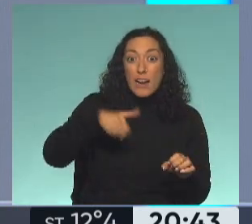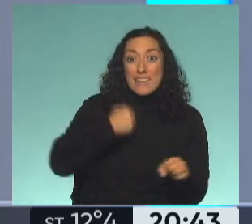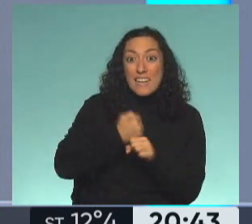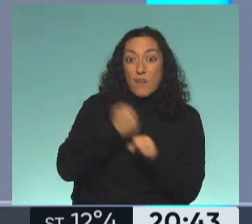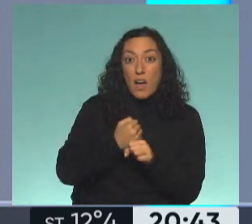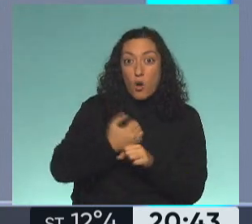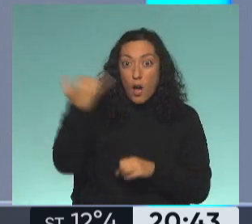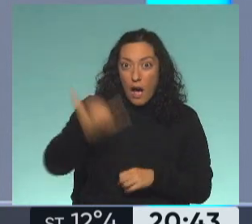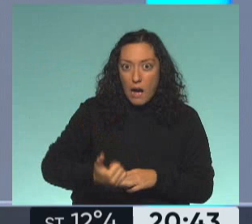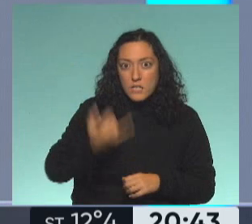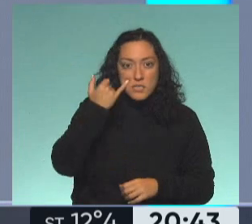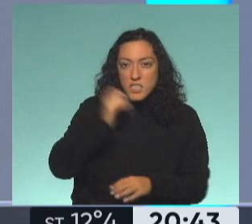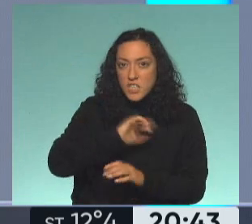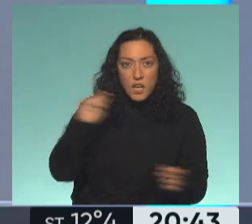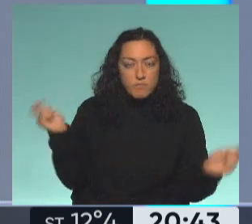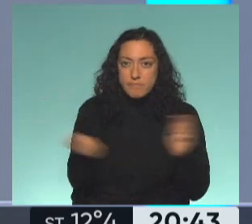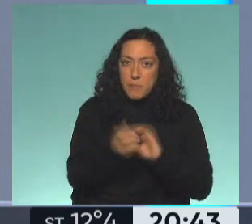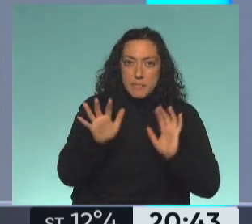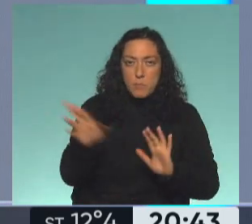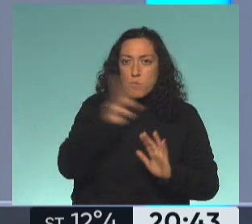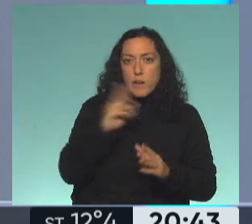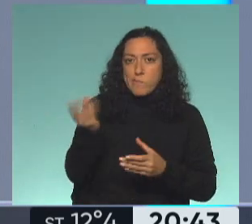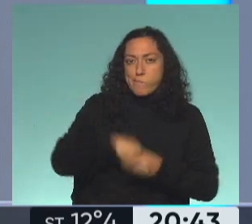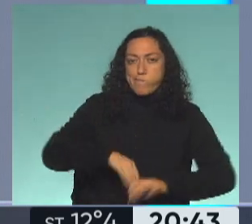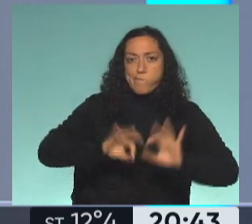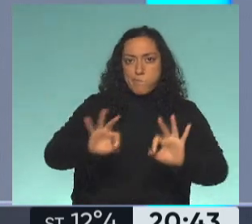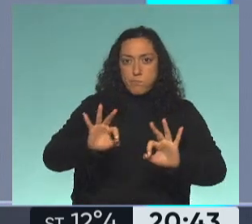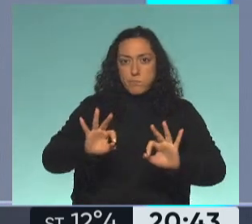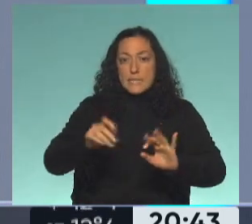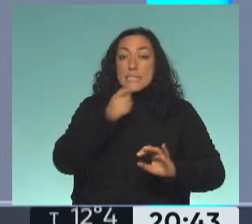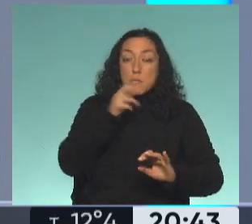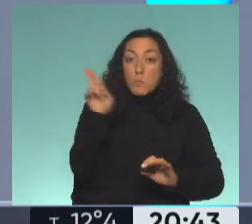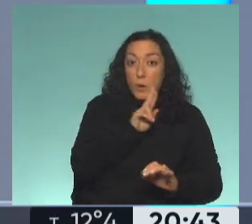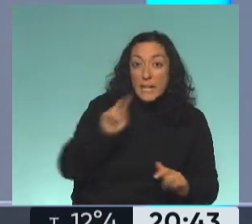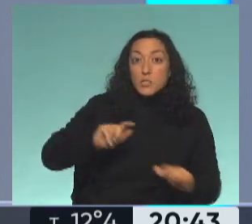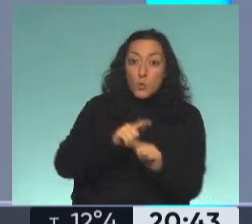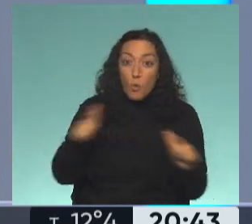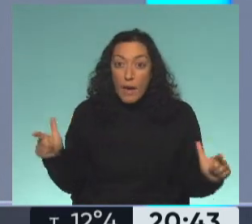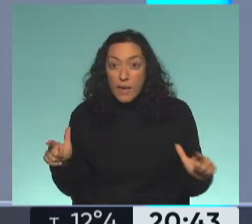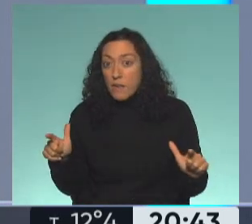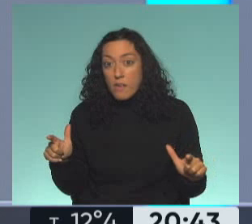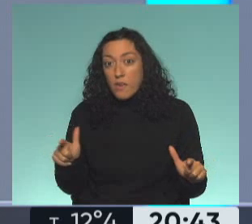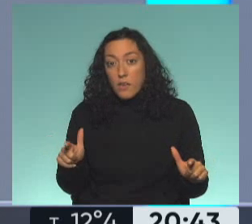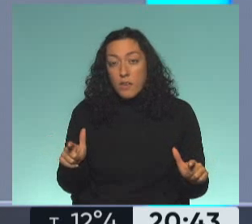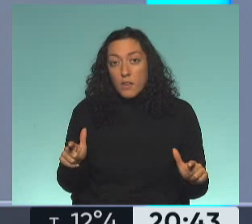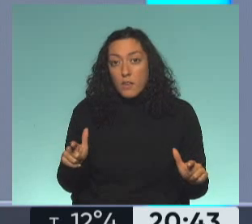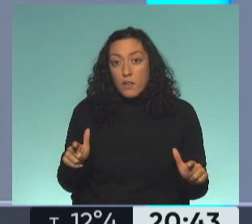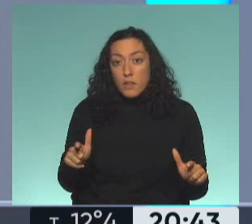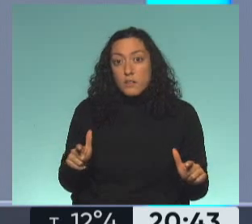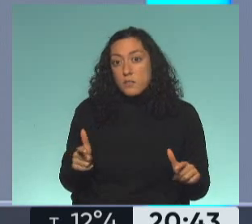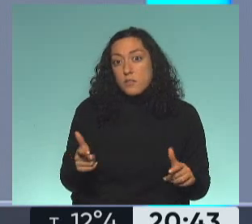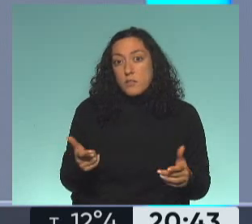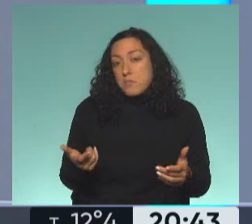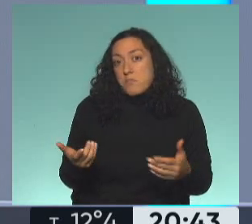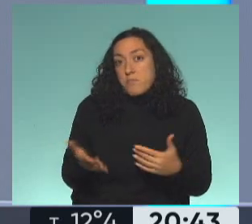ha transformado en un imperativo, porque si no se incorporan las mujeres a esos sectores, no hay